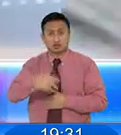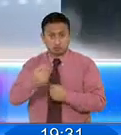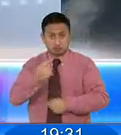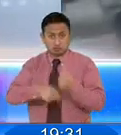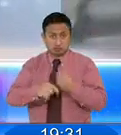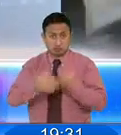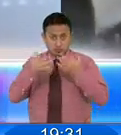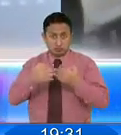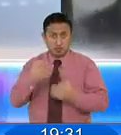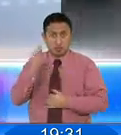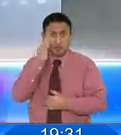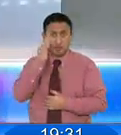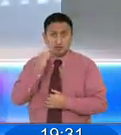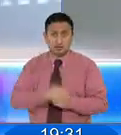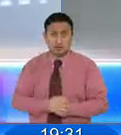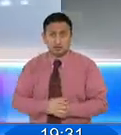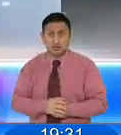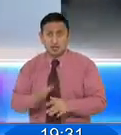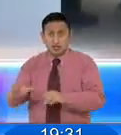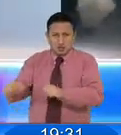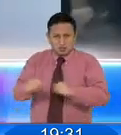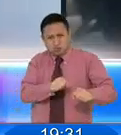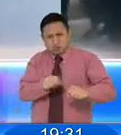de frutas.